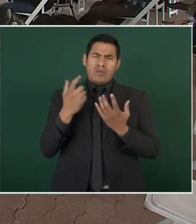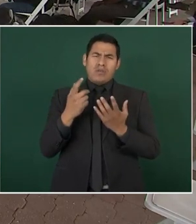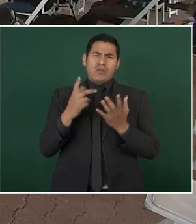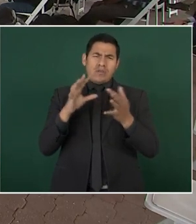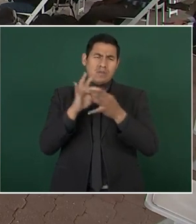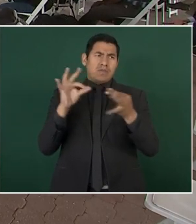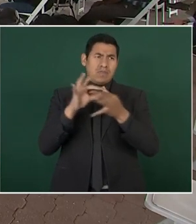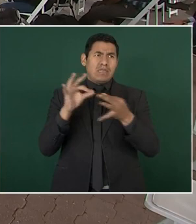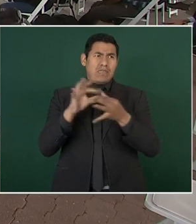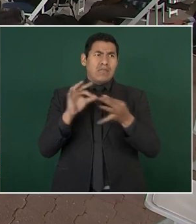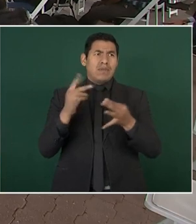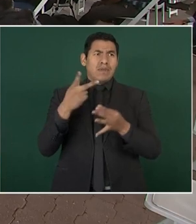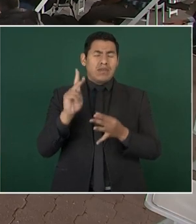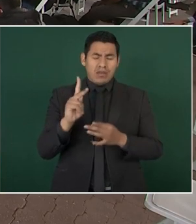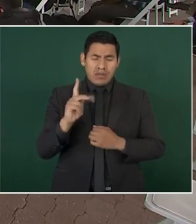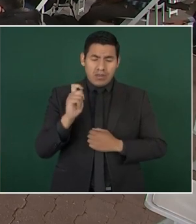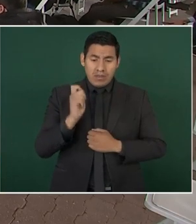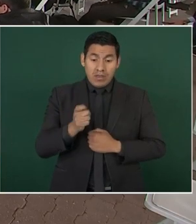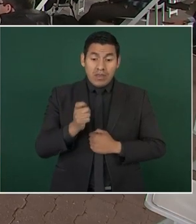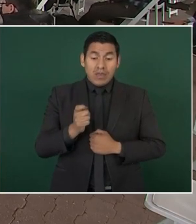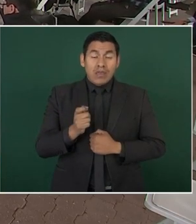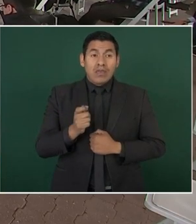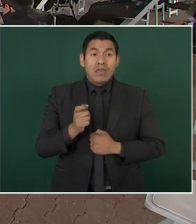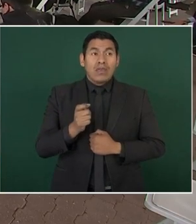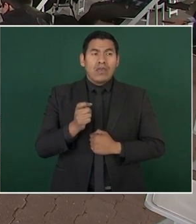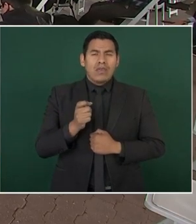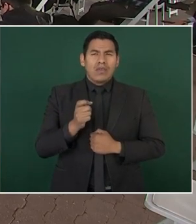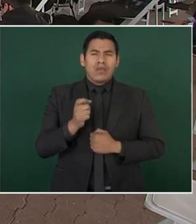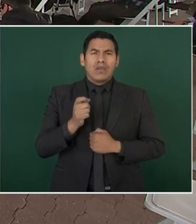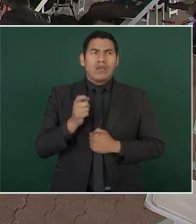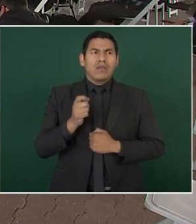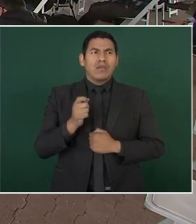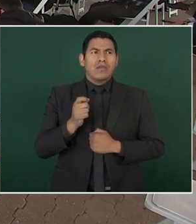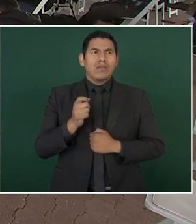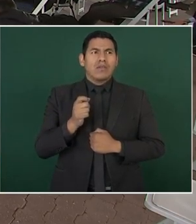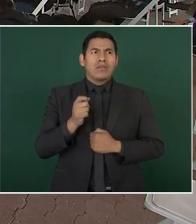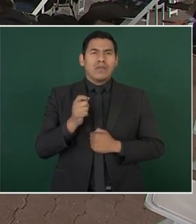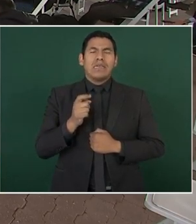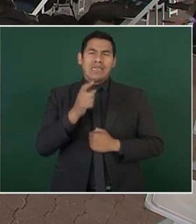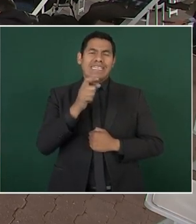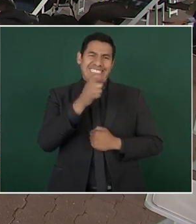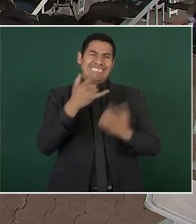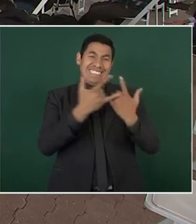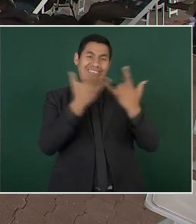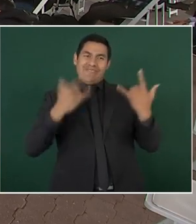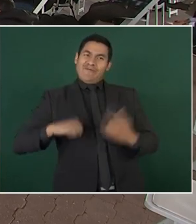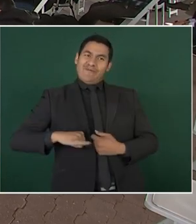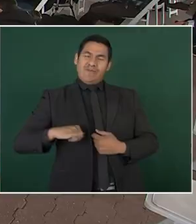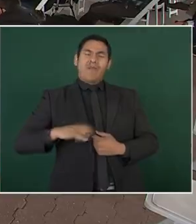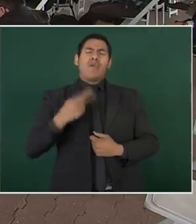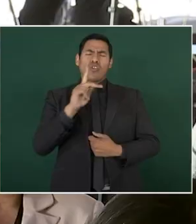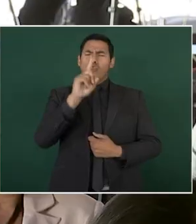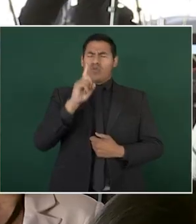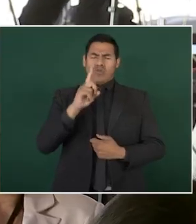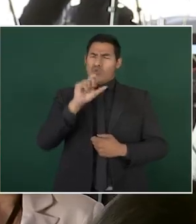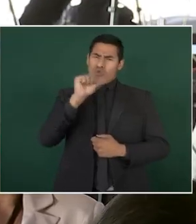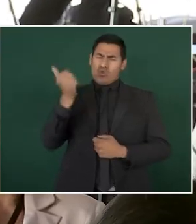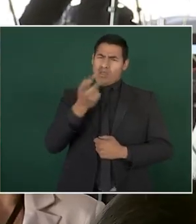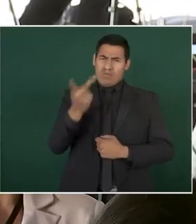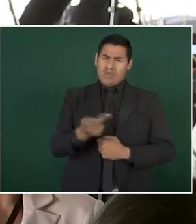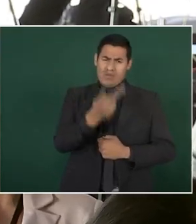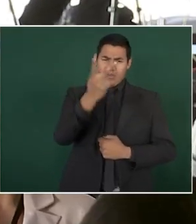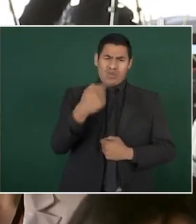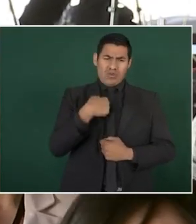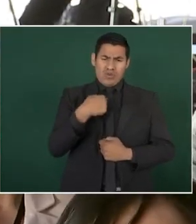Felipe Ángeles, pero como Como pregunta yo, a mí me parece